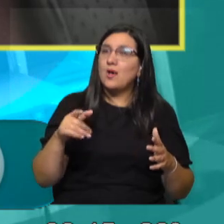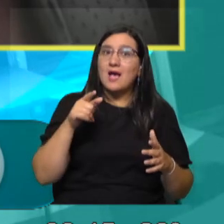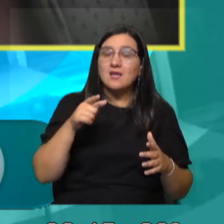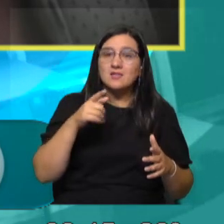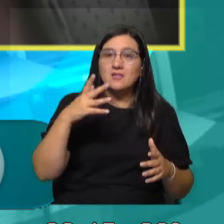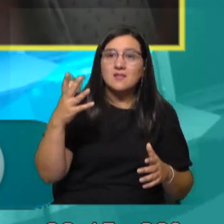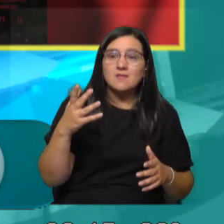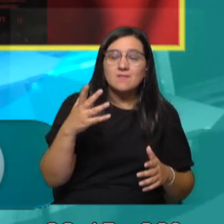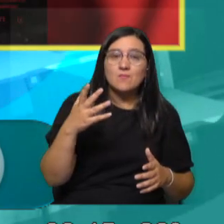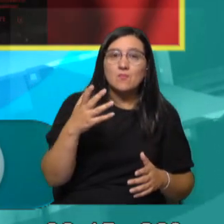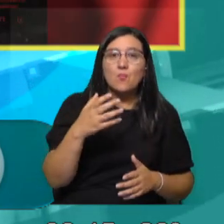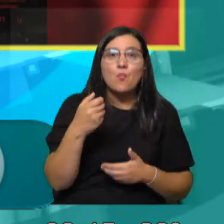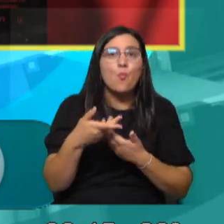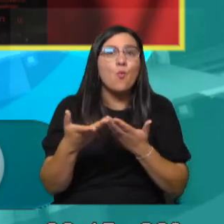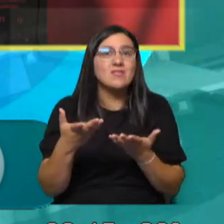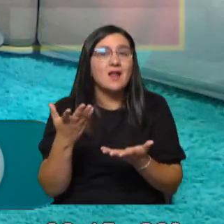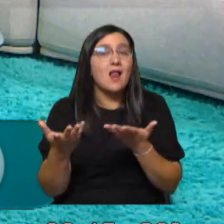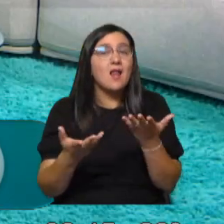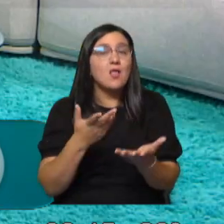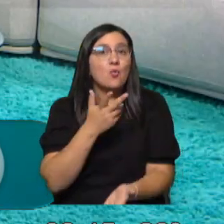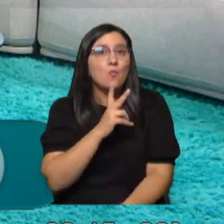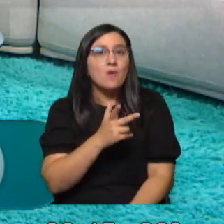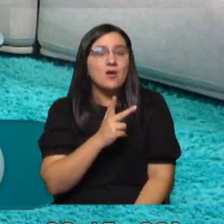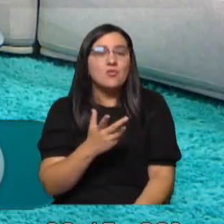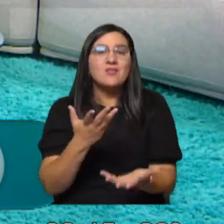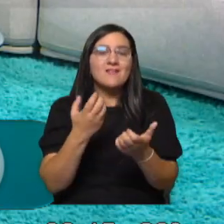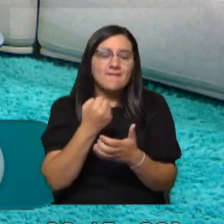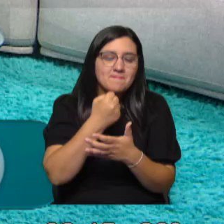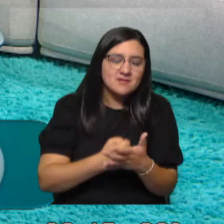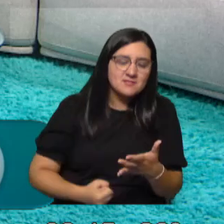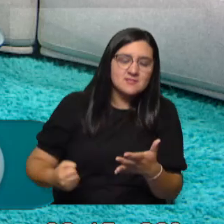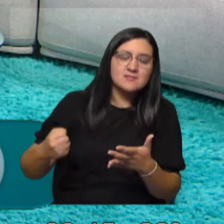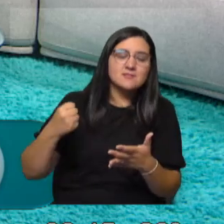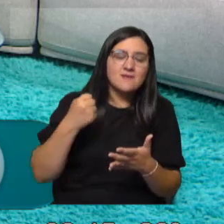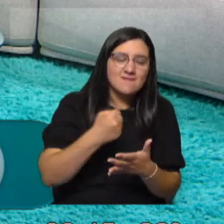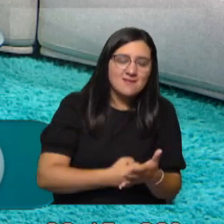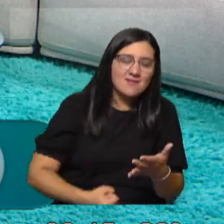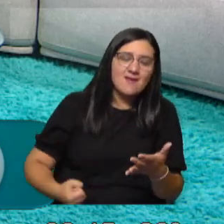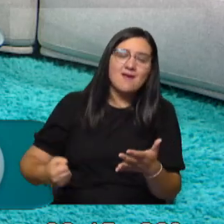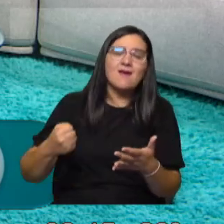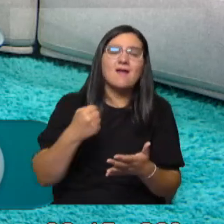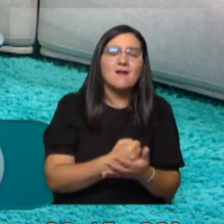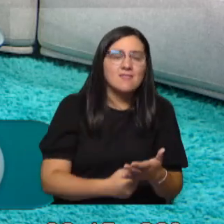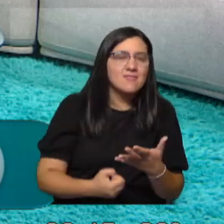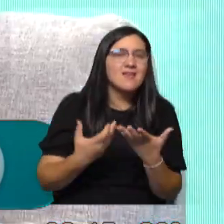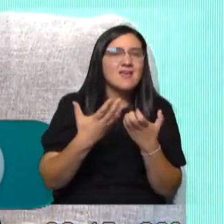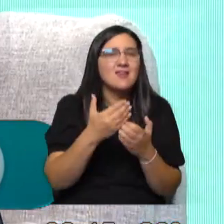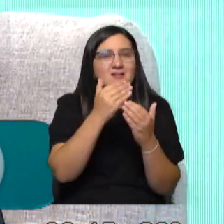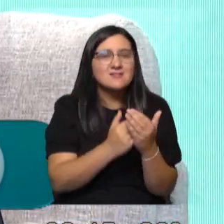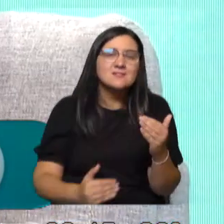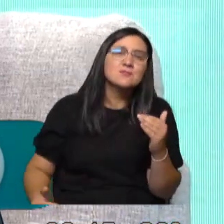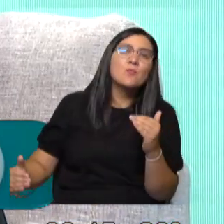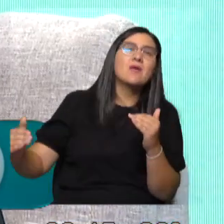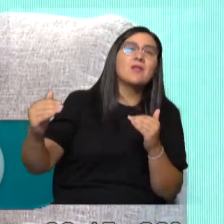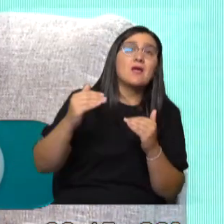la esencia también humana de querer perseverar, de querer, digamos, salir adelante, ¿no?